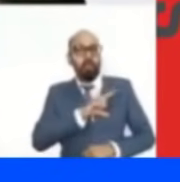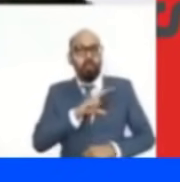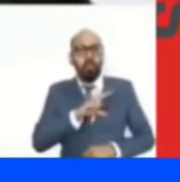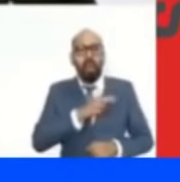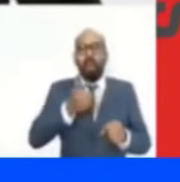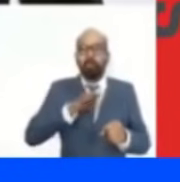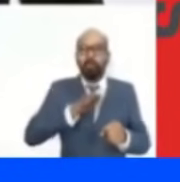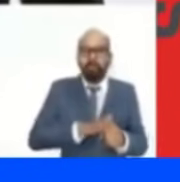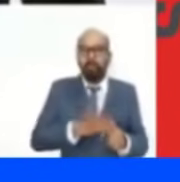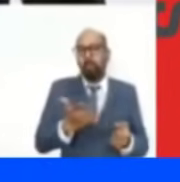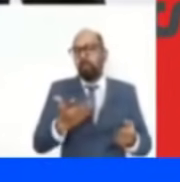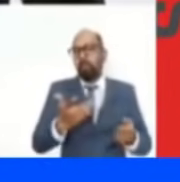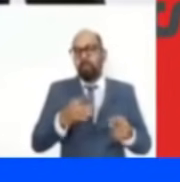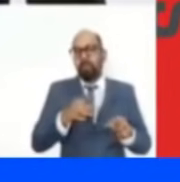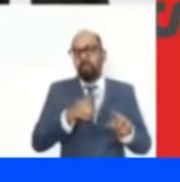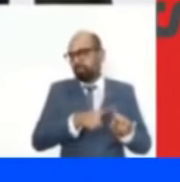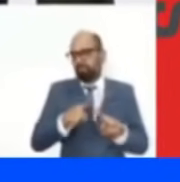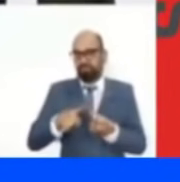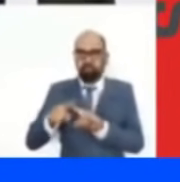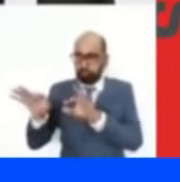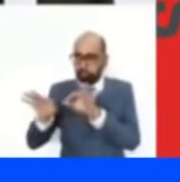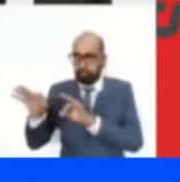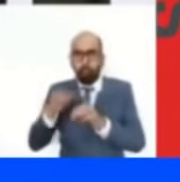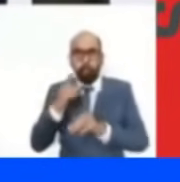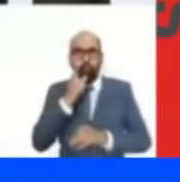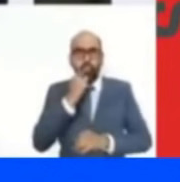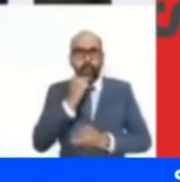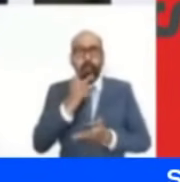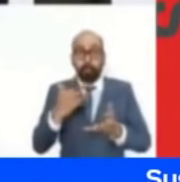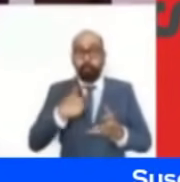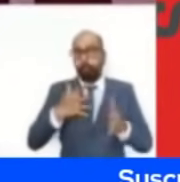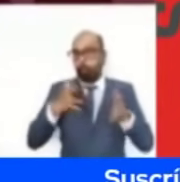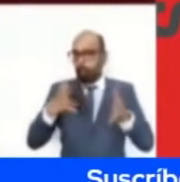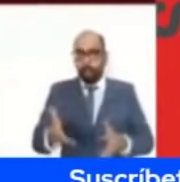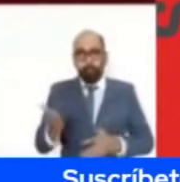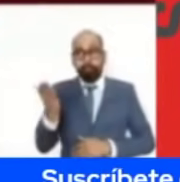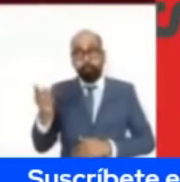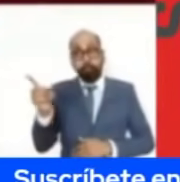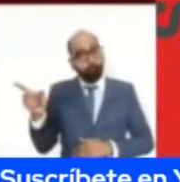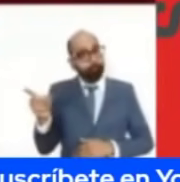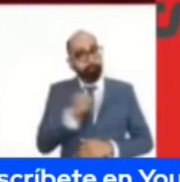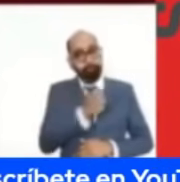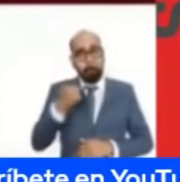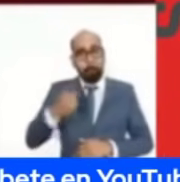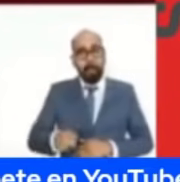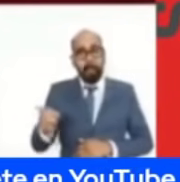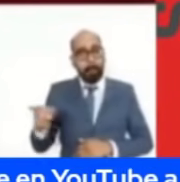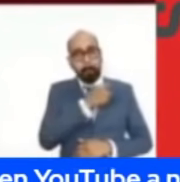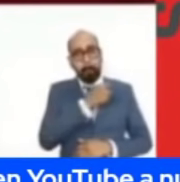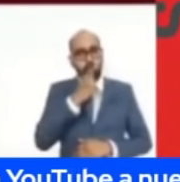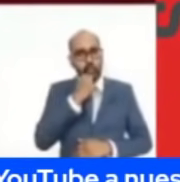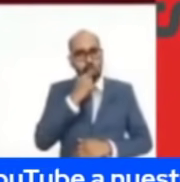de todo habían esto ya les pedimos que se presenten a sus funciones normales